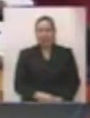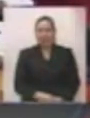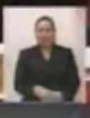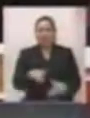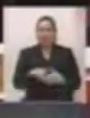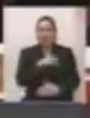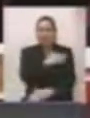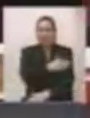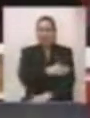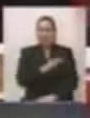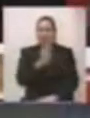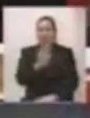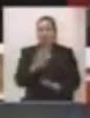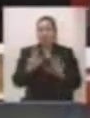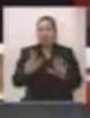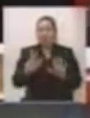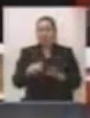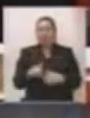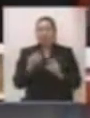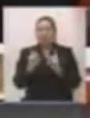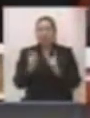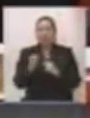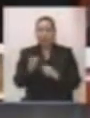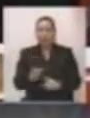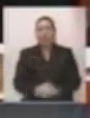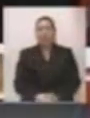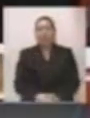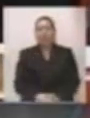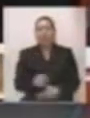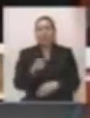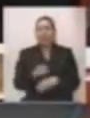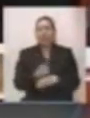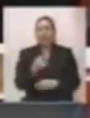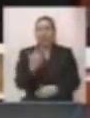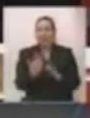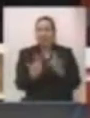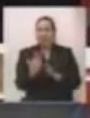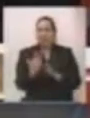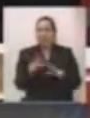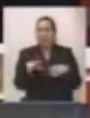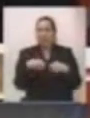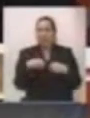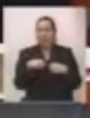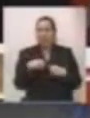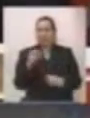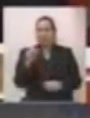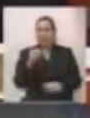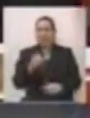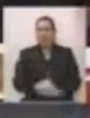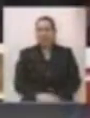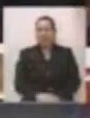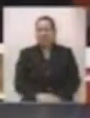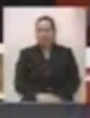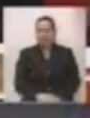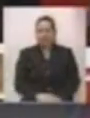Han votado a favor 58 congresistas, en contra 13, abstenciones 0.